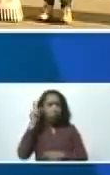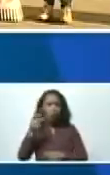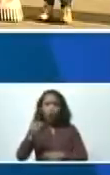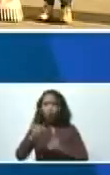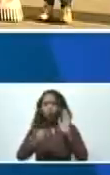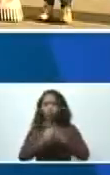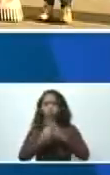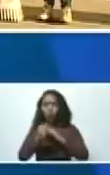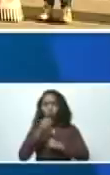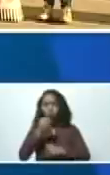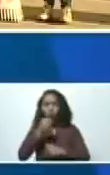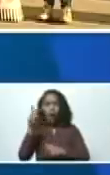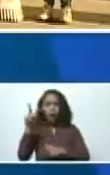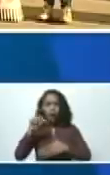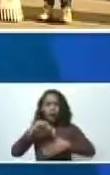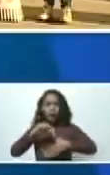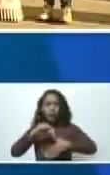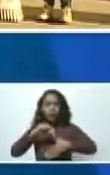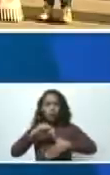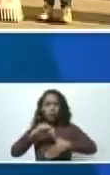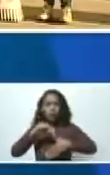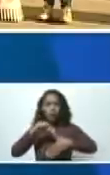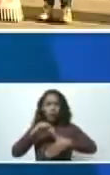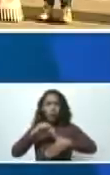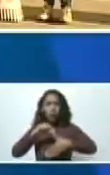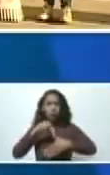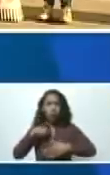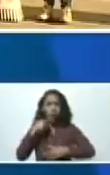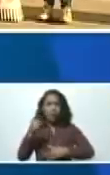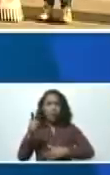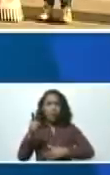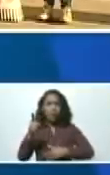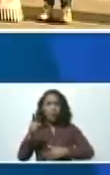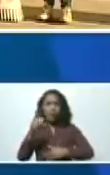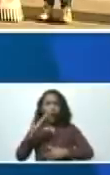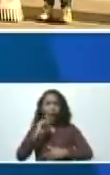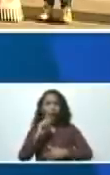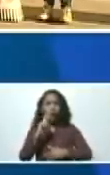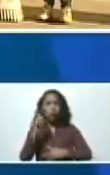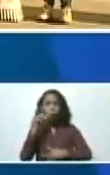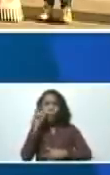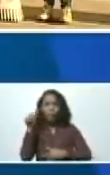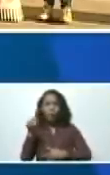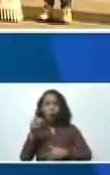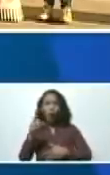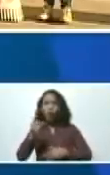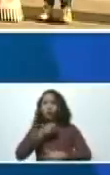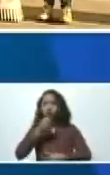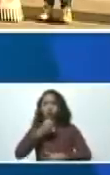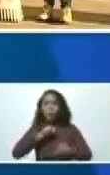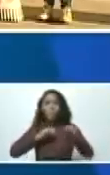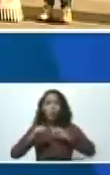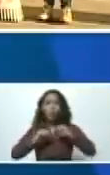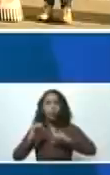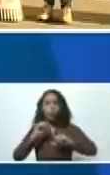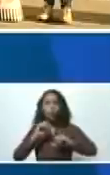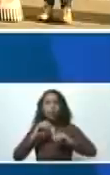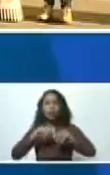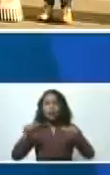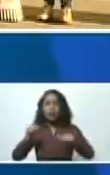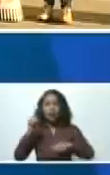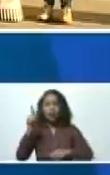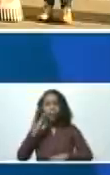reportaje, búscamelo ya en Telesur. Le acabo de decir a Castro Soteldo, un reportaje del Movimiento Sin Tierra de